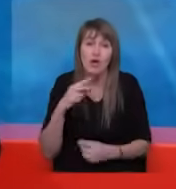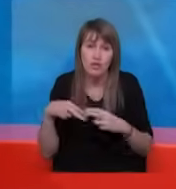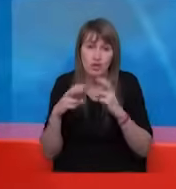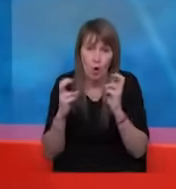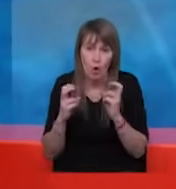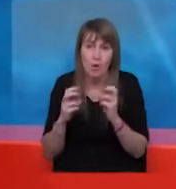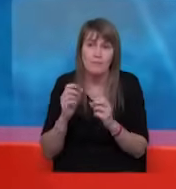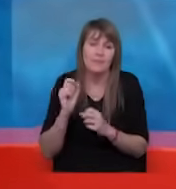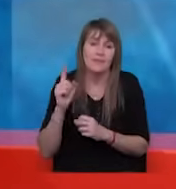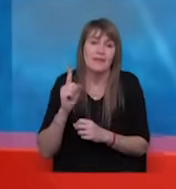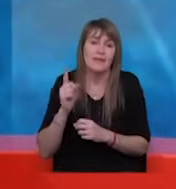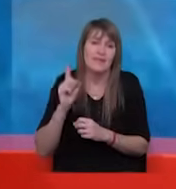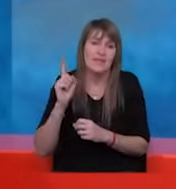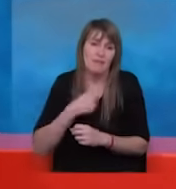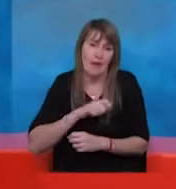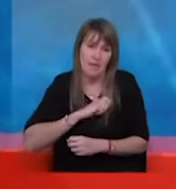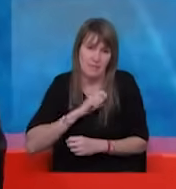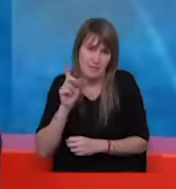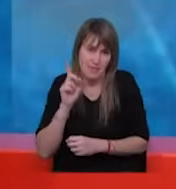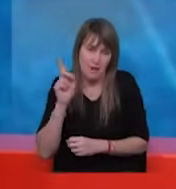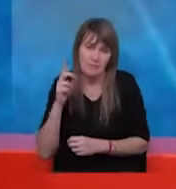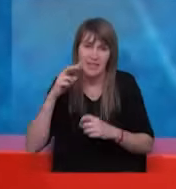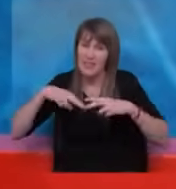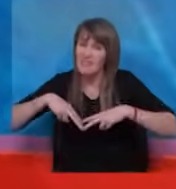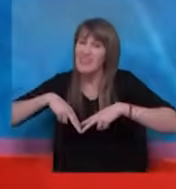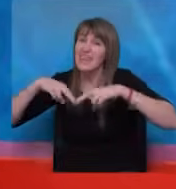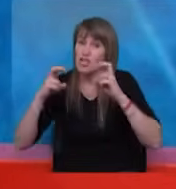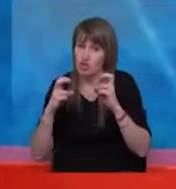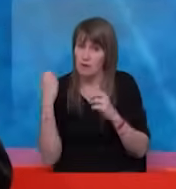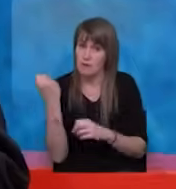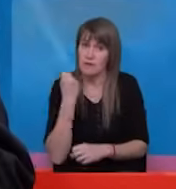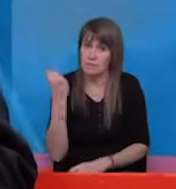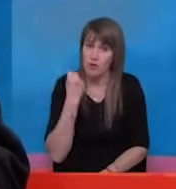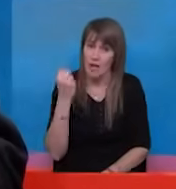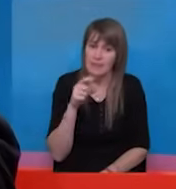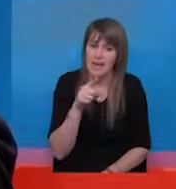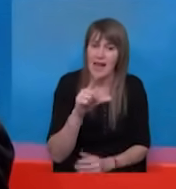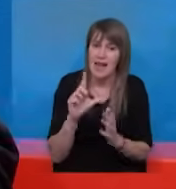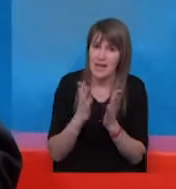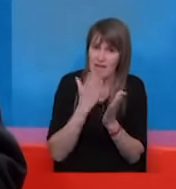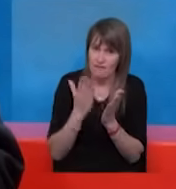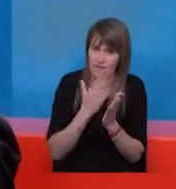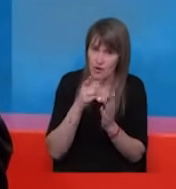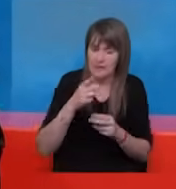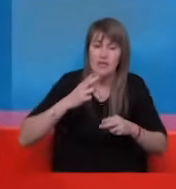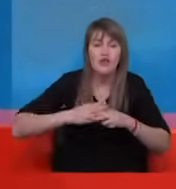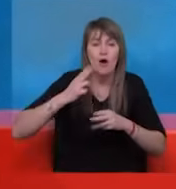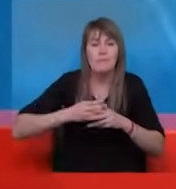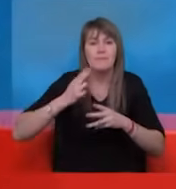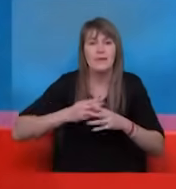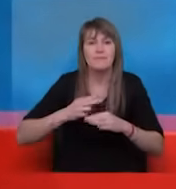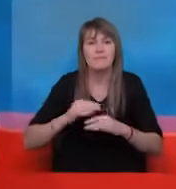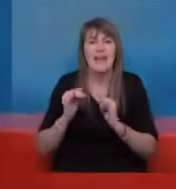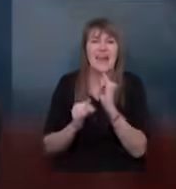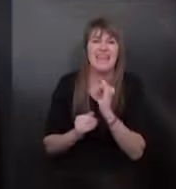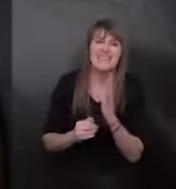Pontevedra, de Galicia, Eduardo Rey Tristán. Una de las investigaciones más importantes es este libro que se llama La